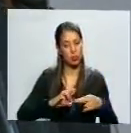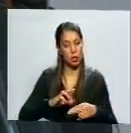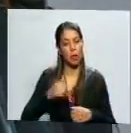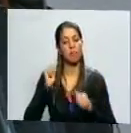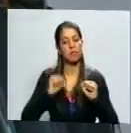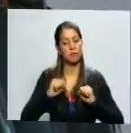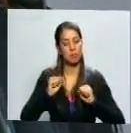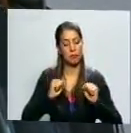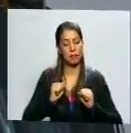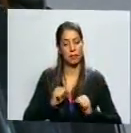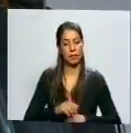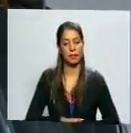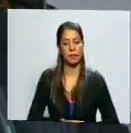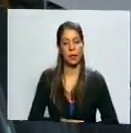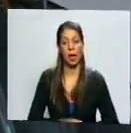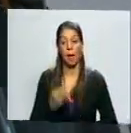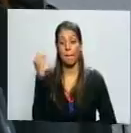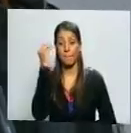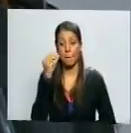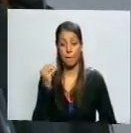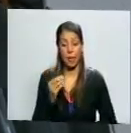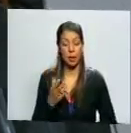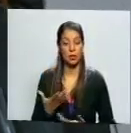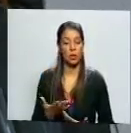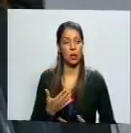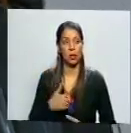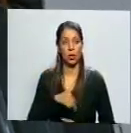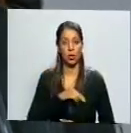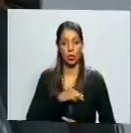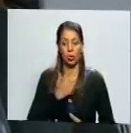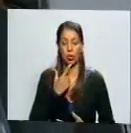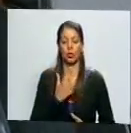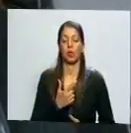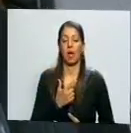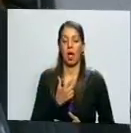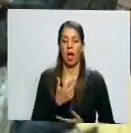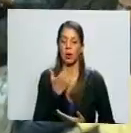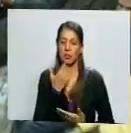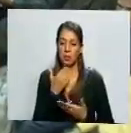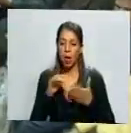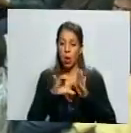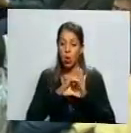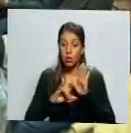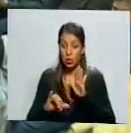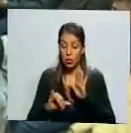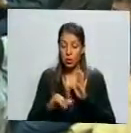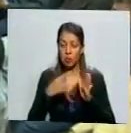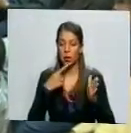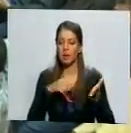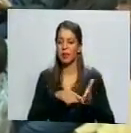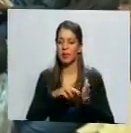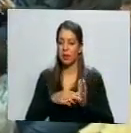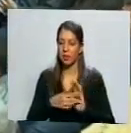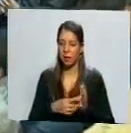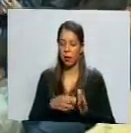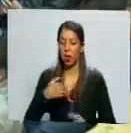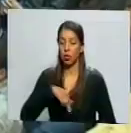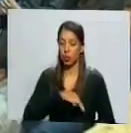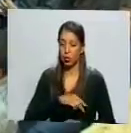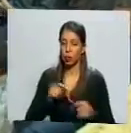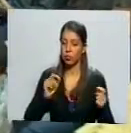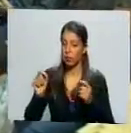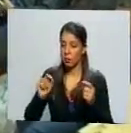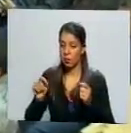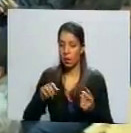también me parece que, como estamos en constituyente, pues también aquí de lo que se trata es que aprobemos y